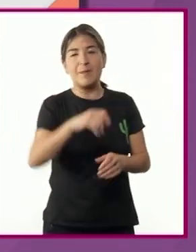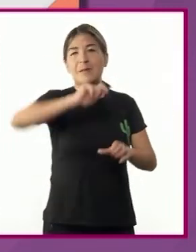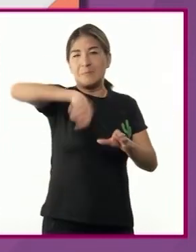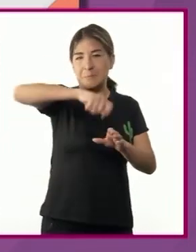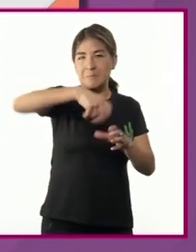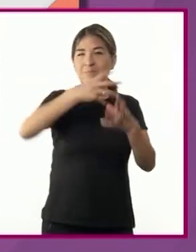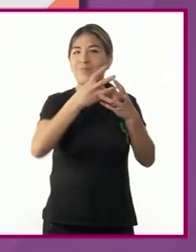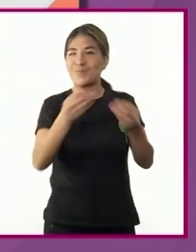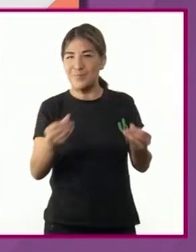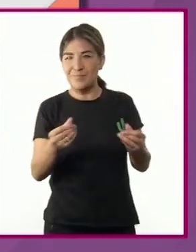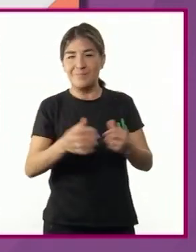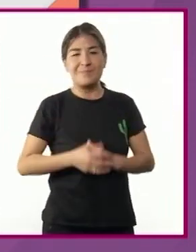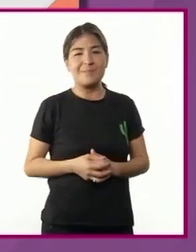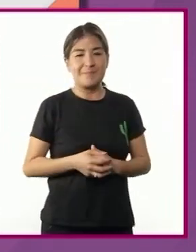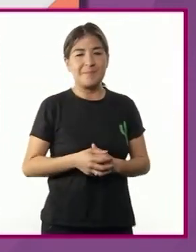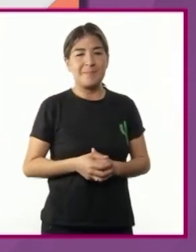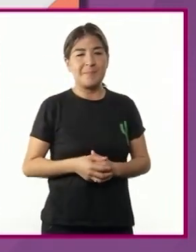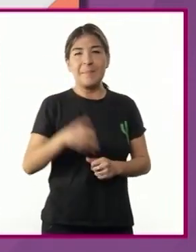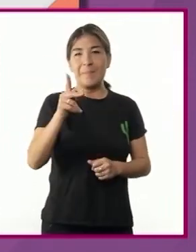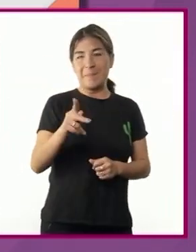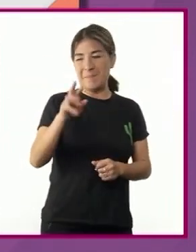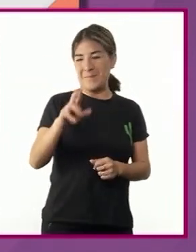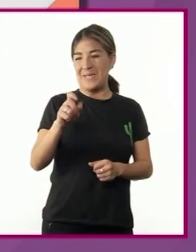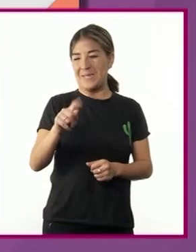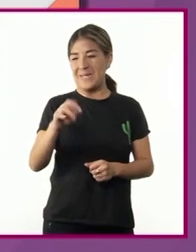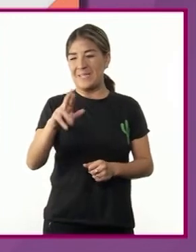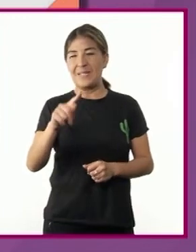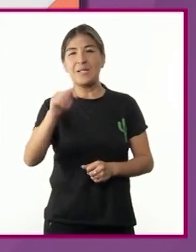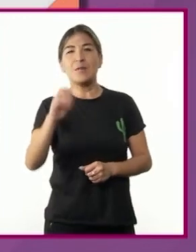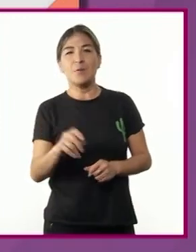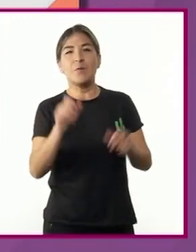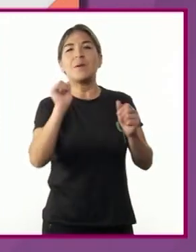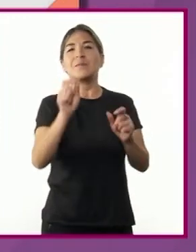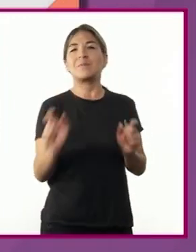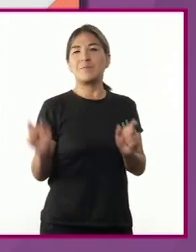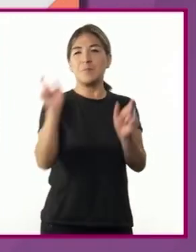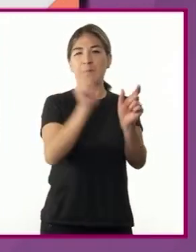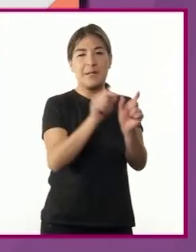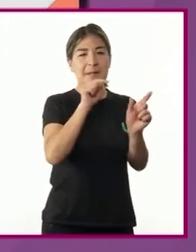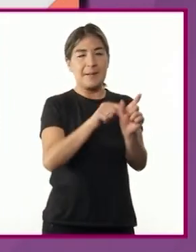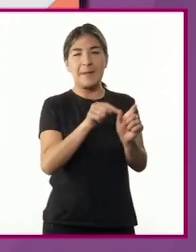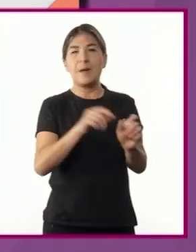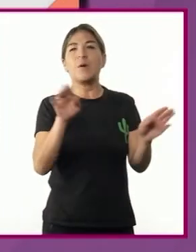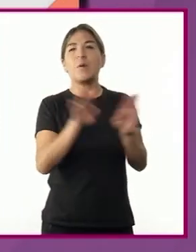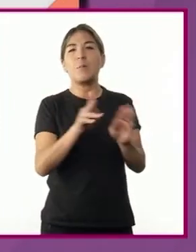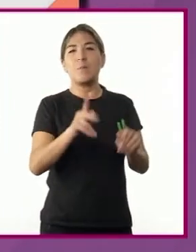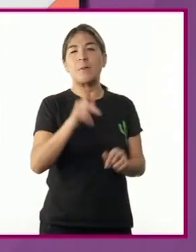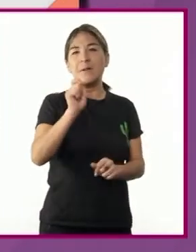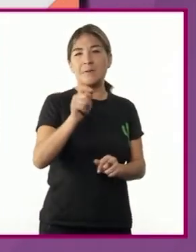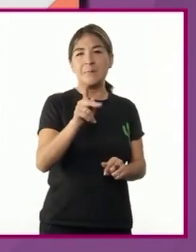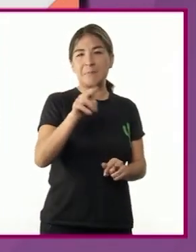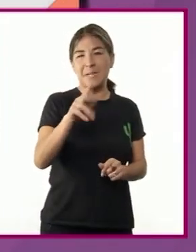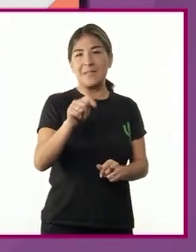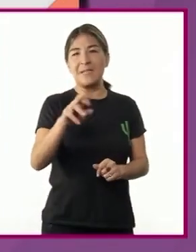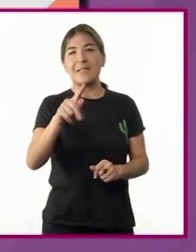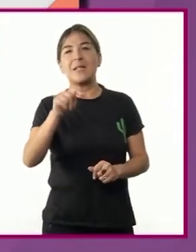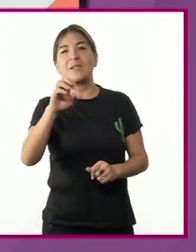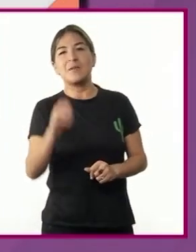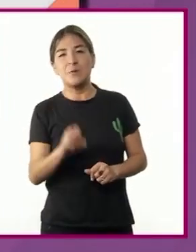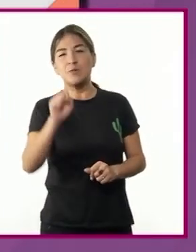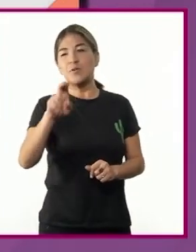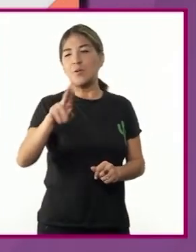soluciones. El pretérito imperfecto de subjuntivo es el pretérito pluscuamperfecto de